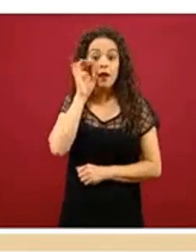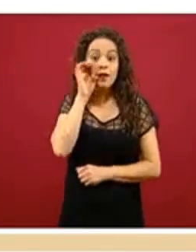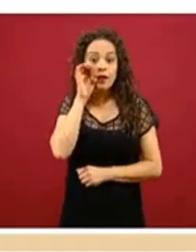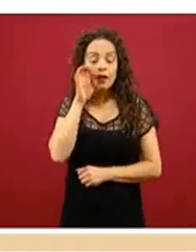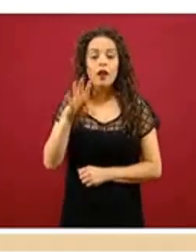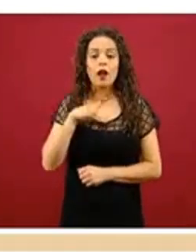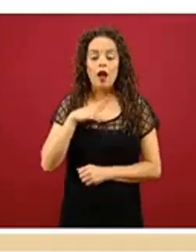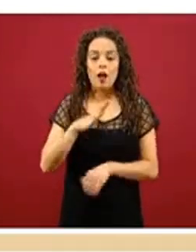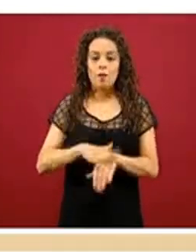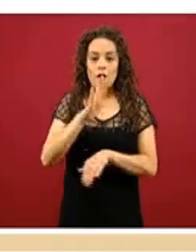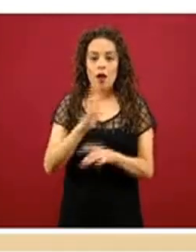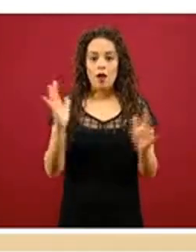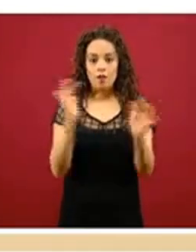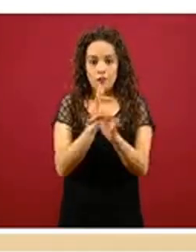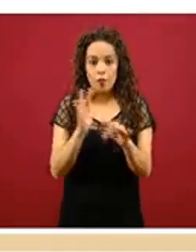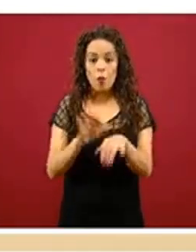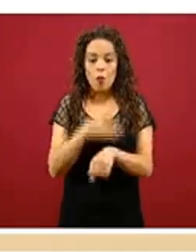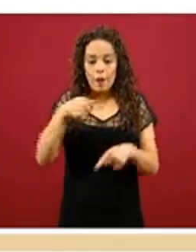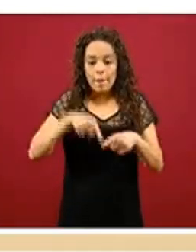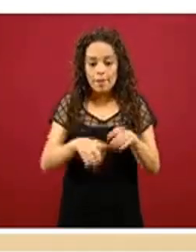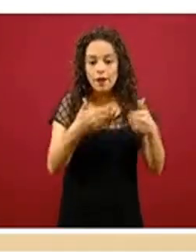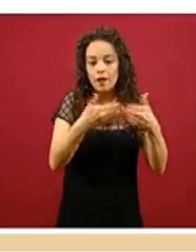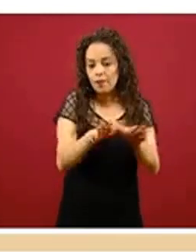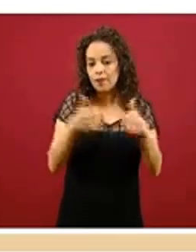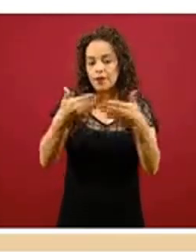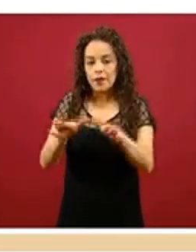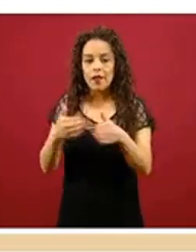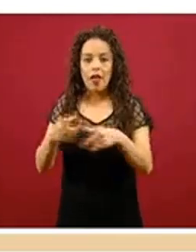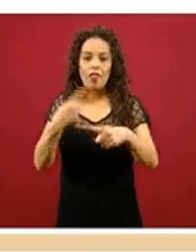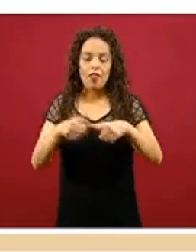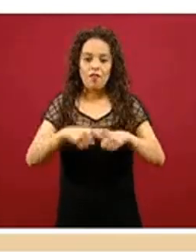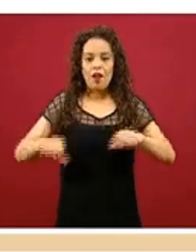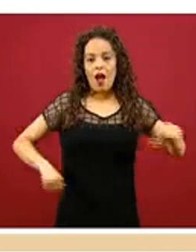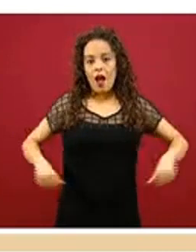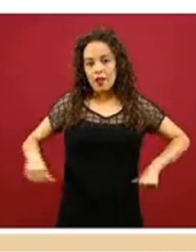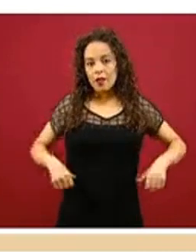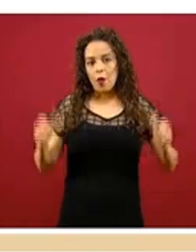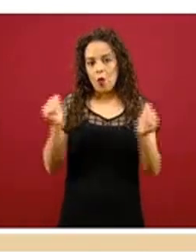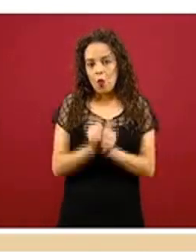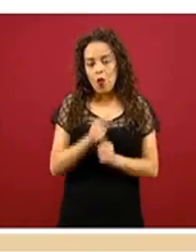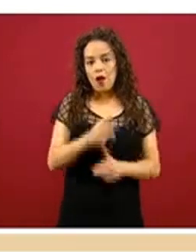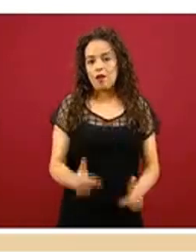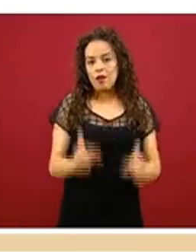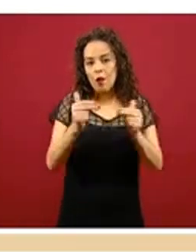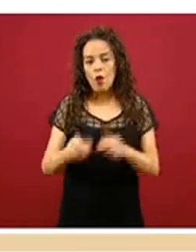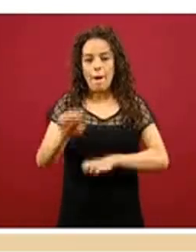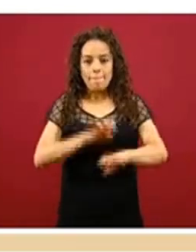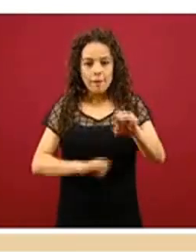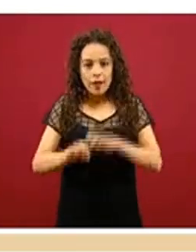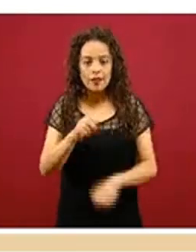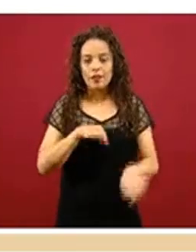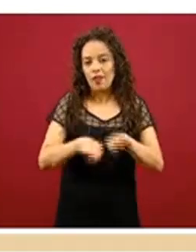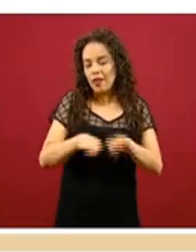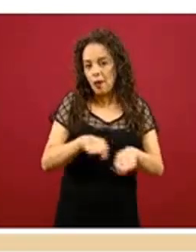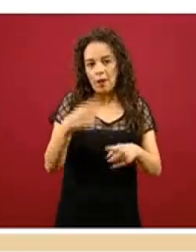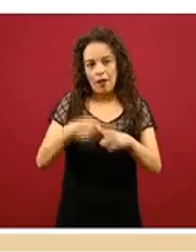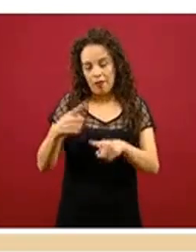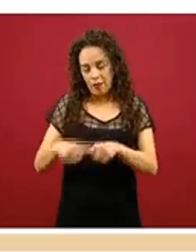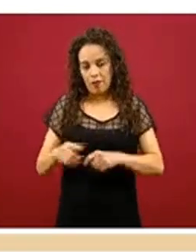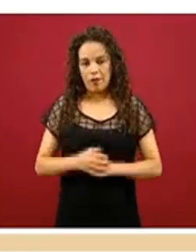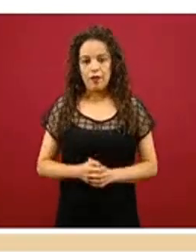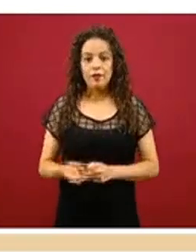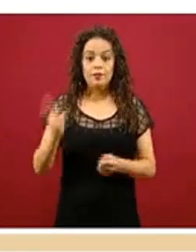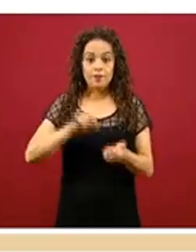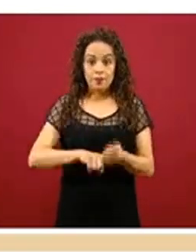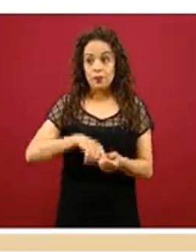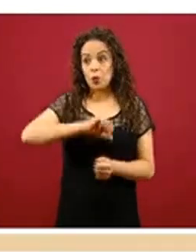un poco las actividades socioeconómicas, contrario a lo que debería suceder con